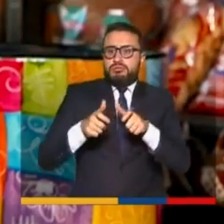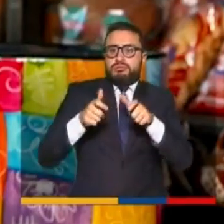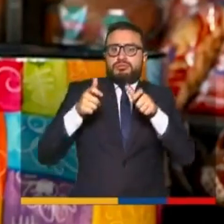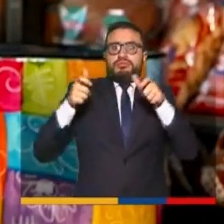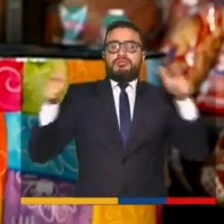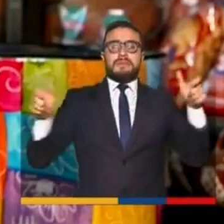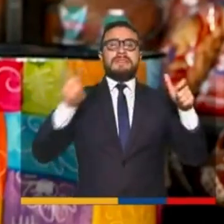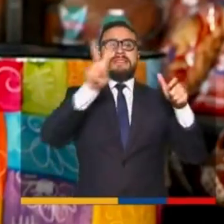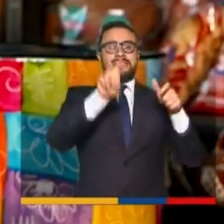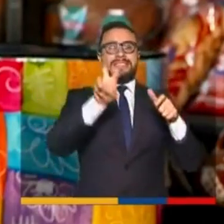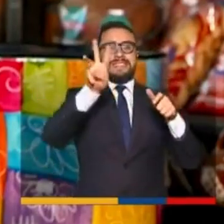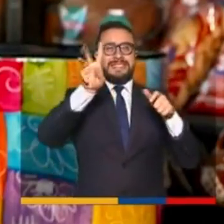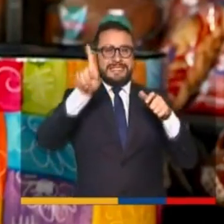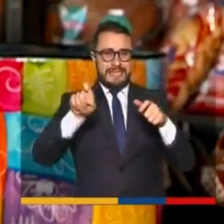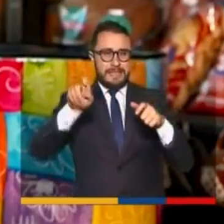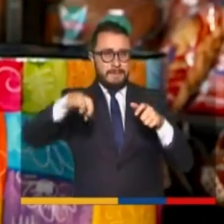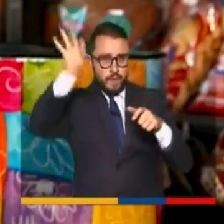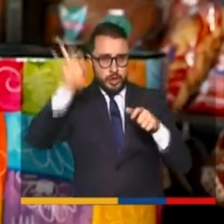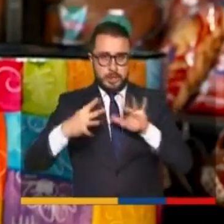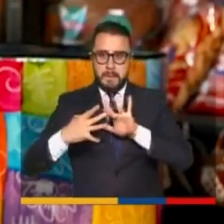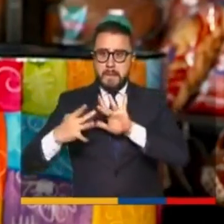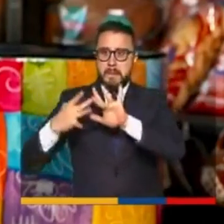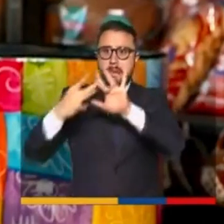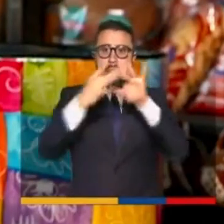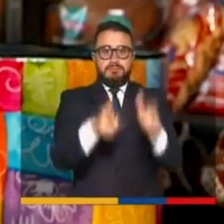76%. Hoy hay